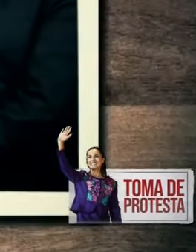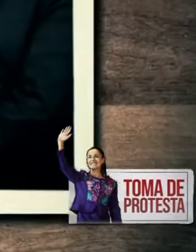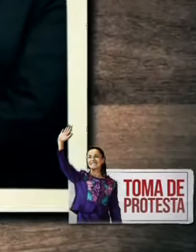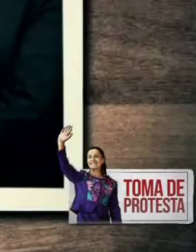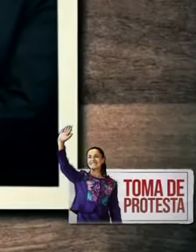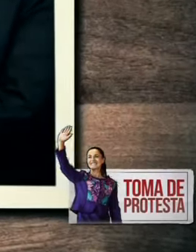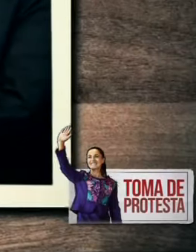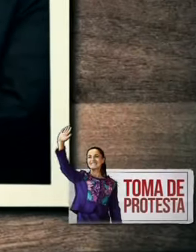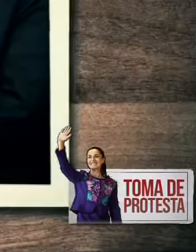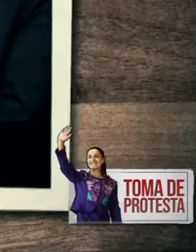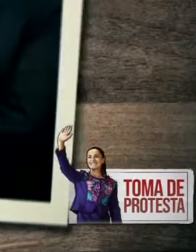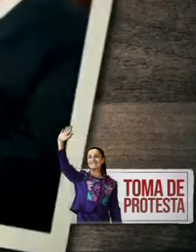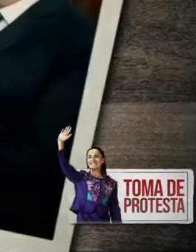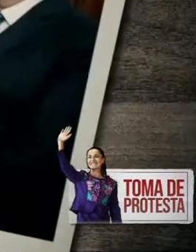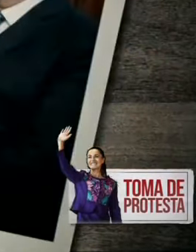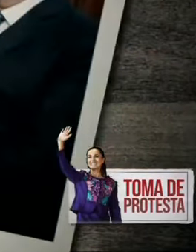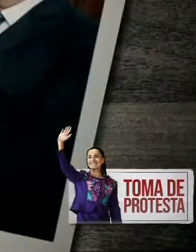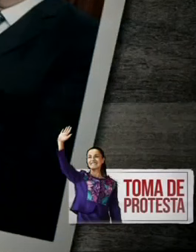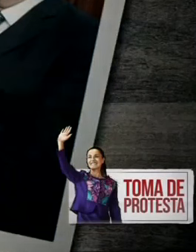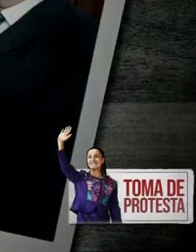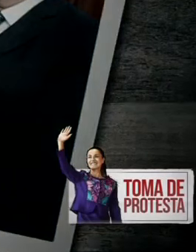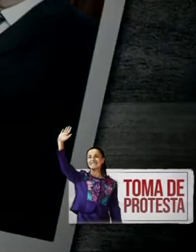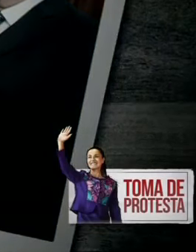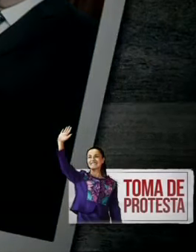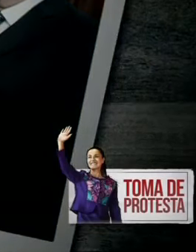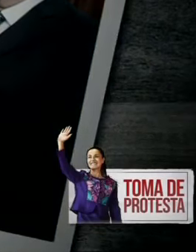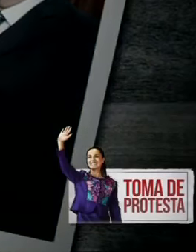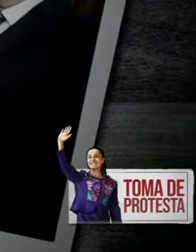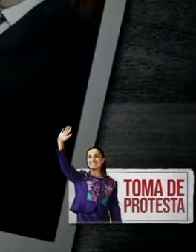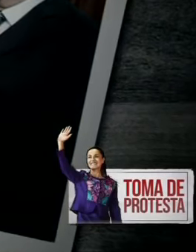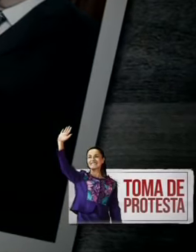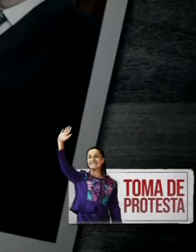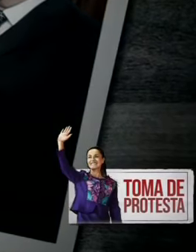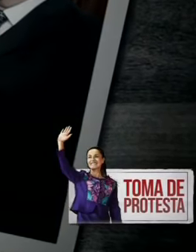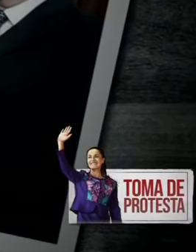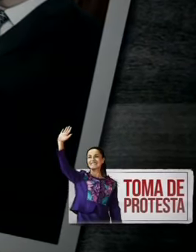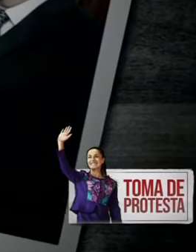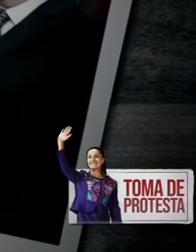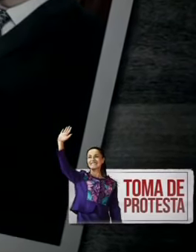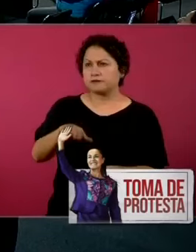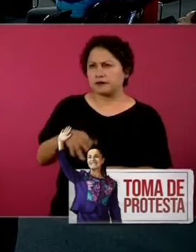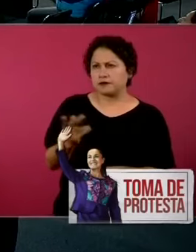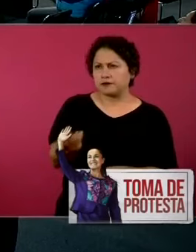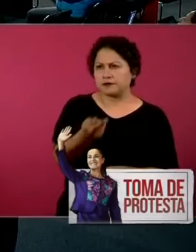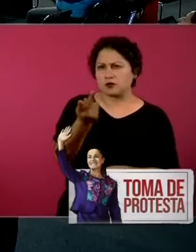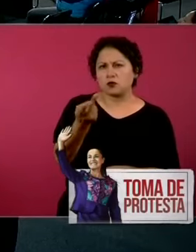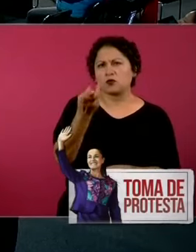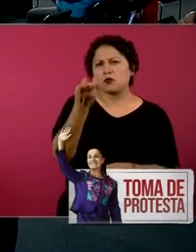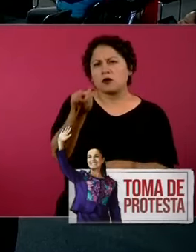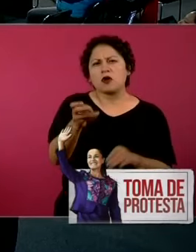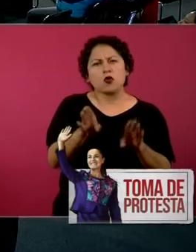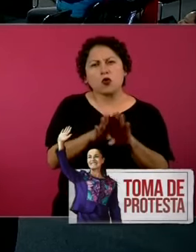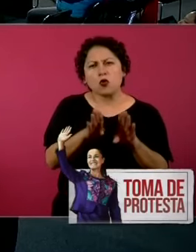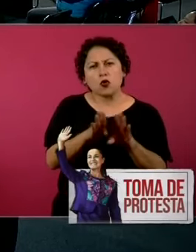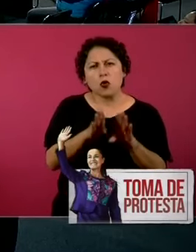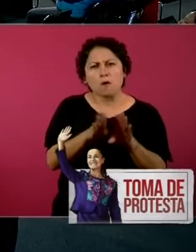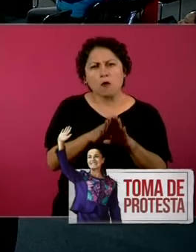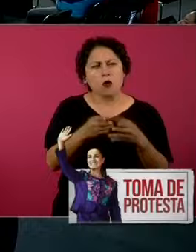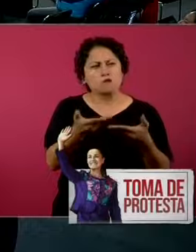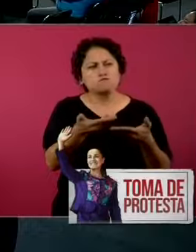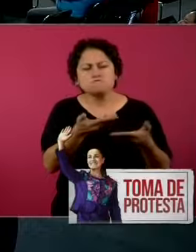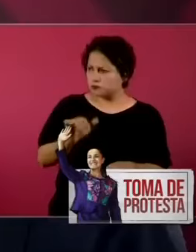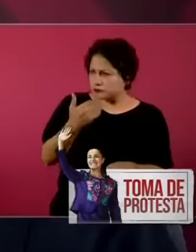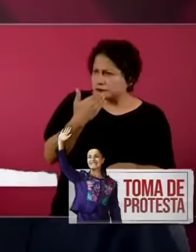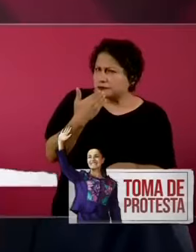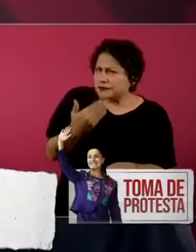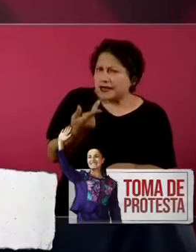llevó a convertirse en el vecino incómodo. ¿Cómo es la relación con él ahorita, en este momento, presidente? Es buena, pero está